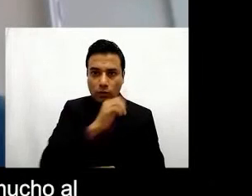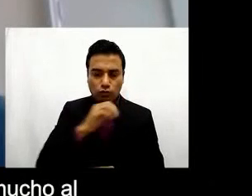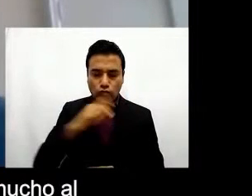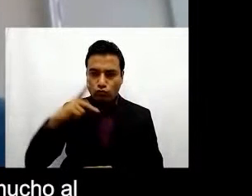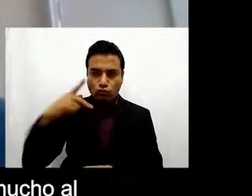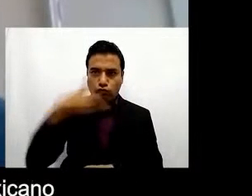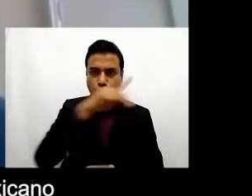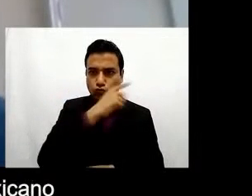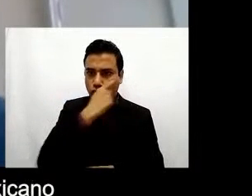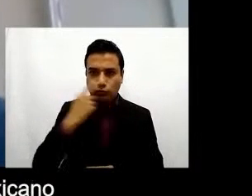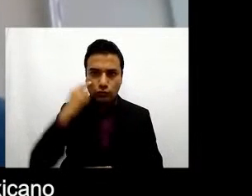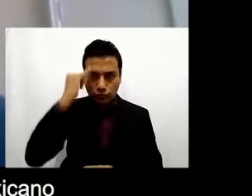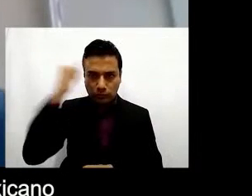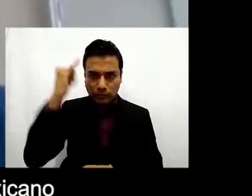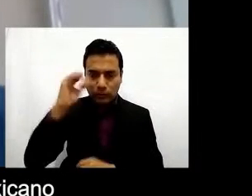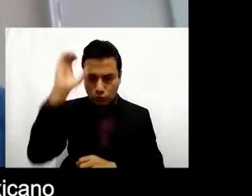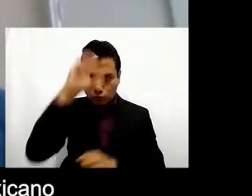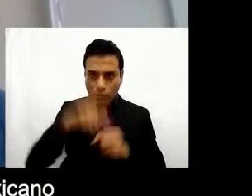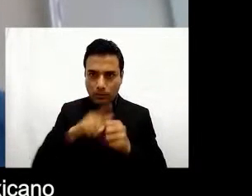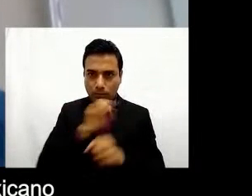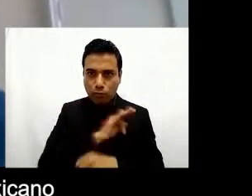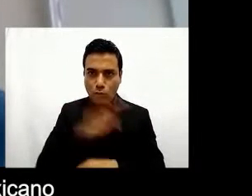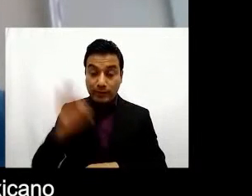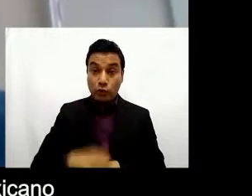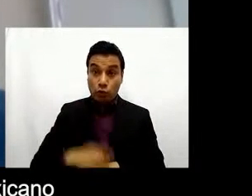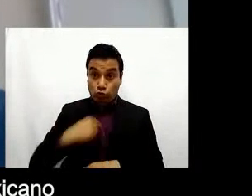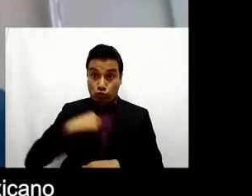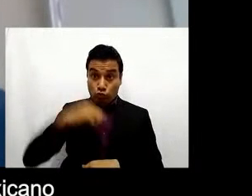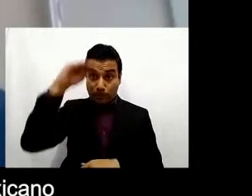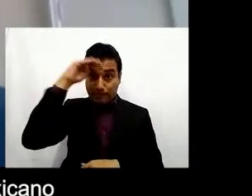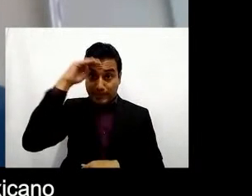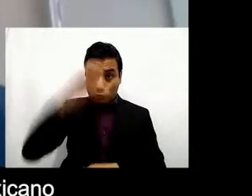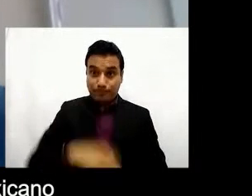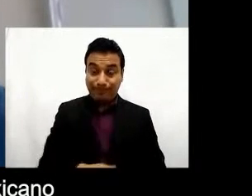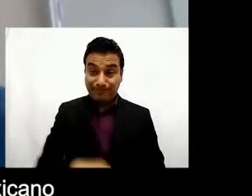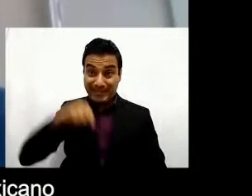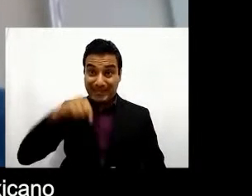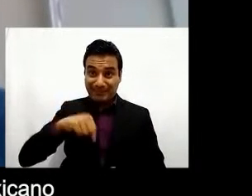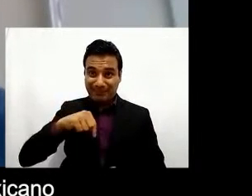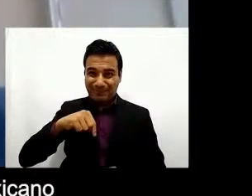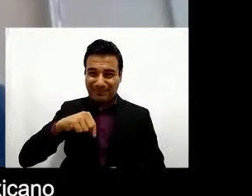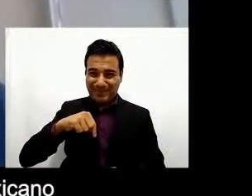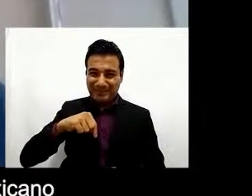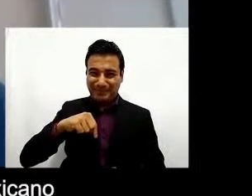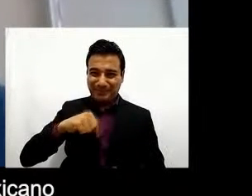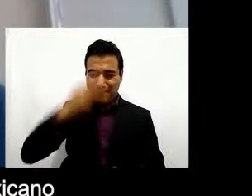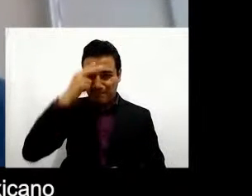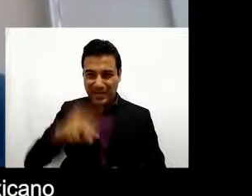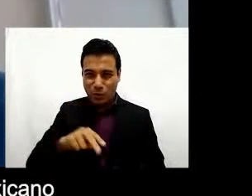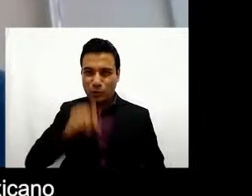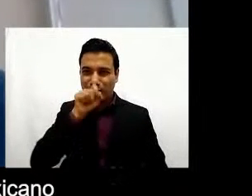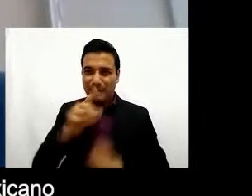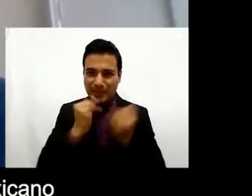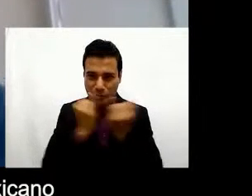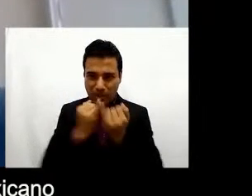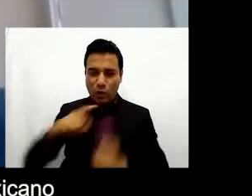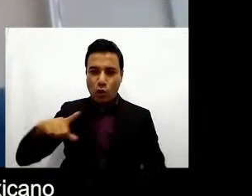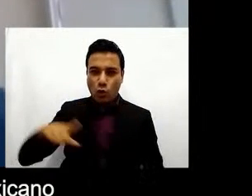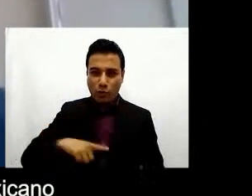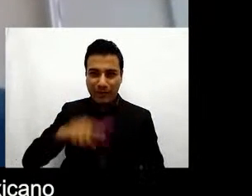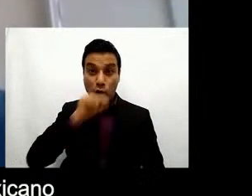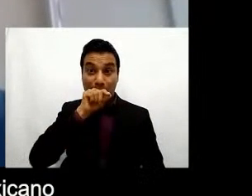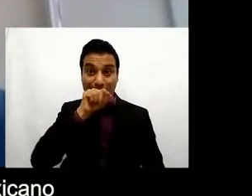que haría falta, como parte de la política cultural del Estado mexicano y del gobierno de Jalisco